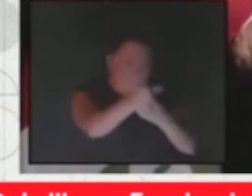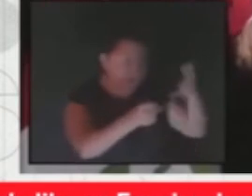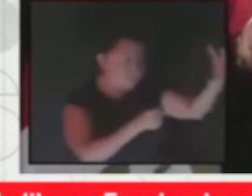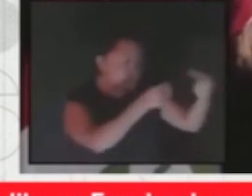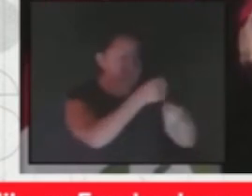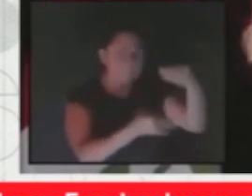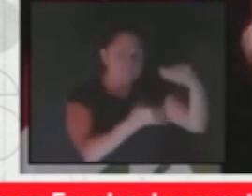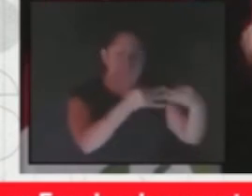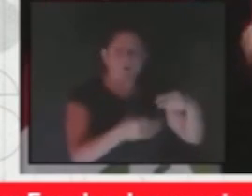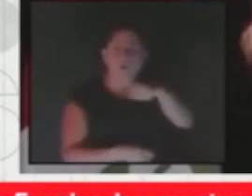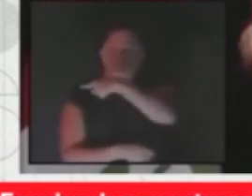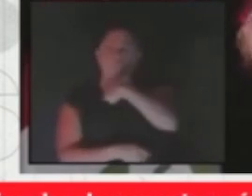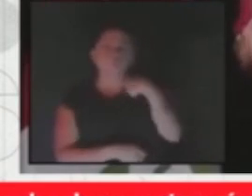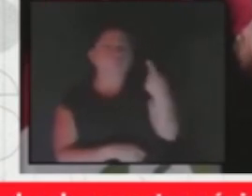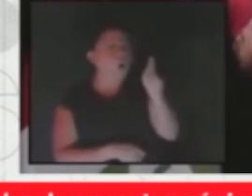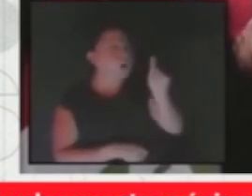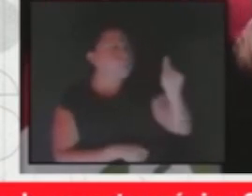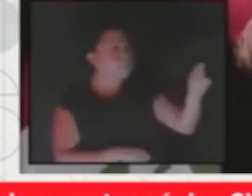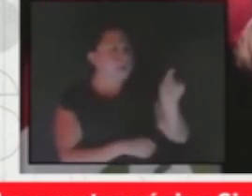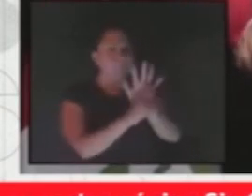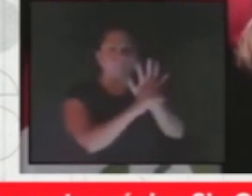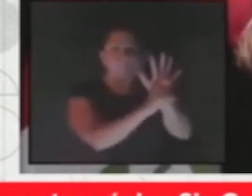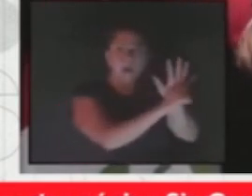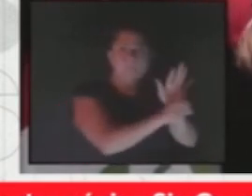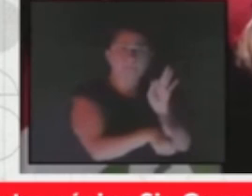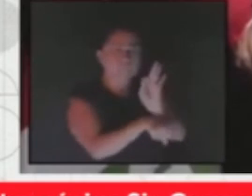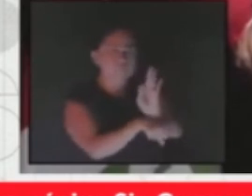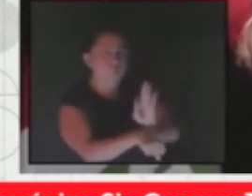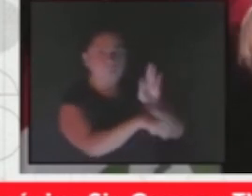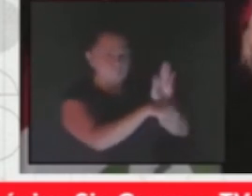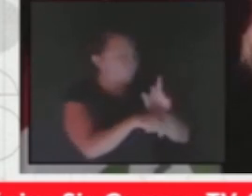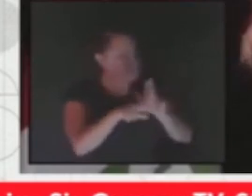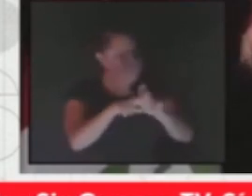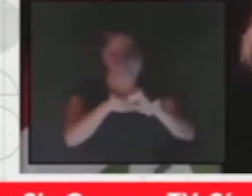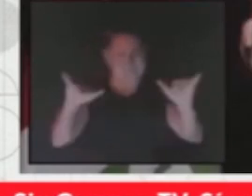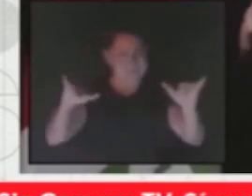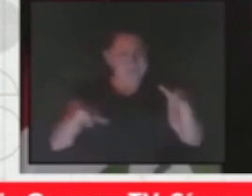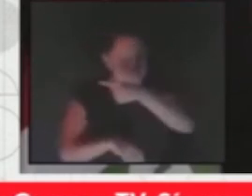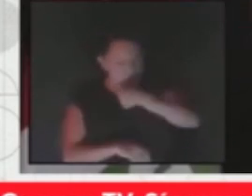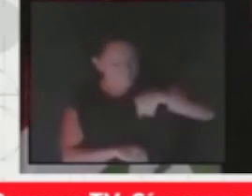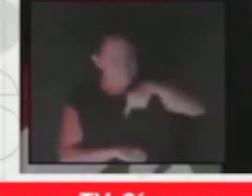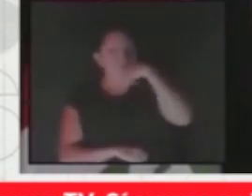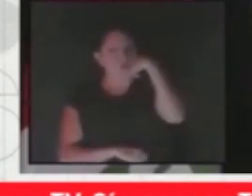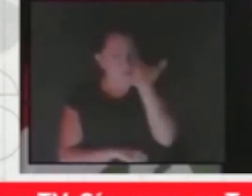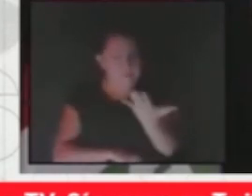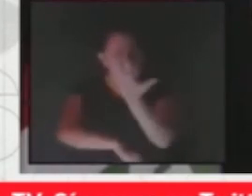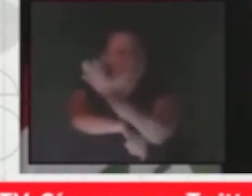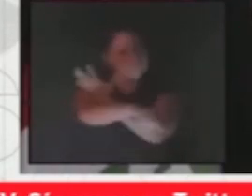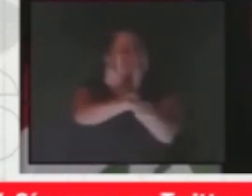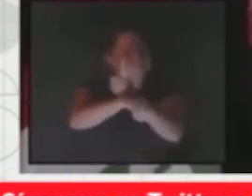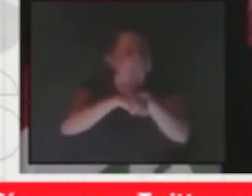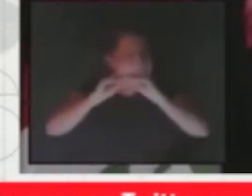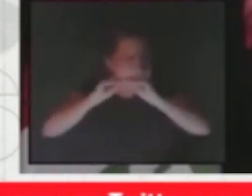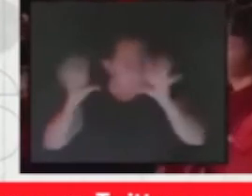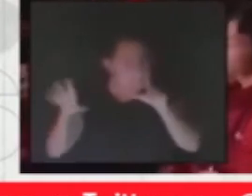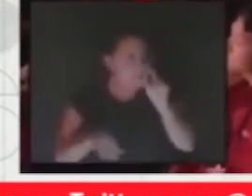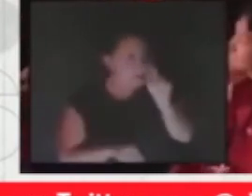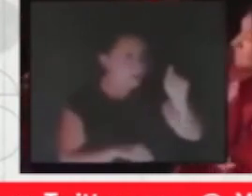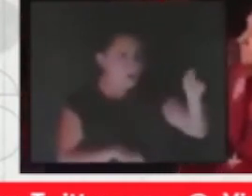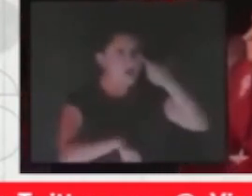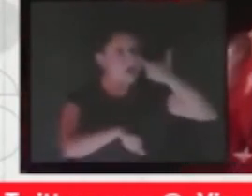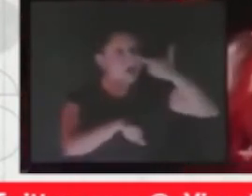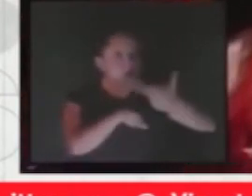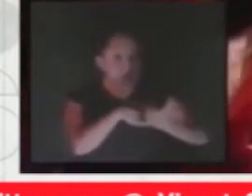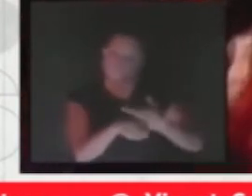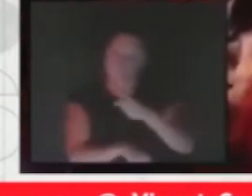más declaraciones, ¿verdad, David? Hay más declaraciones de Alito Moreno, sí. Dice Alito que lo mejor